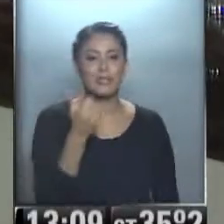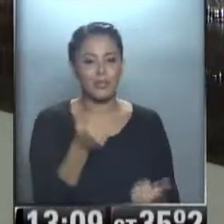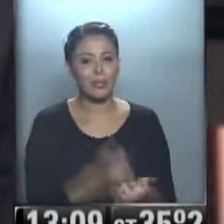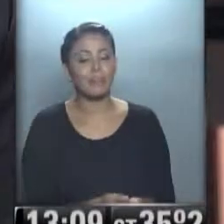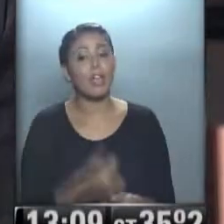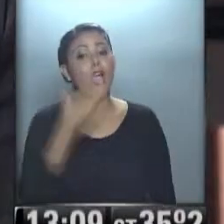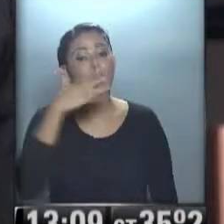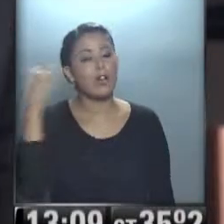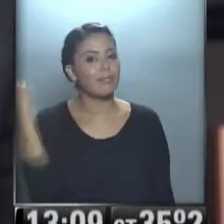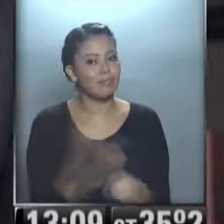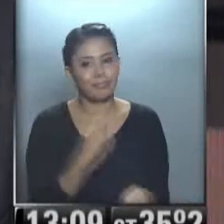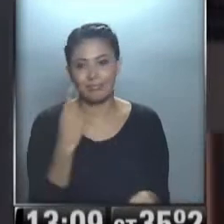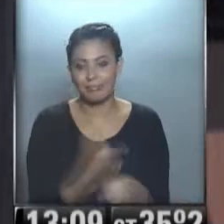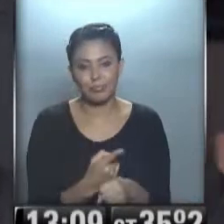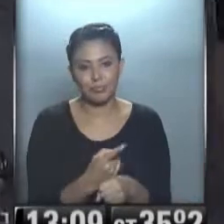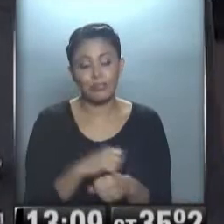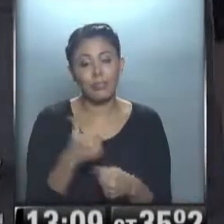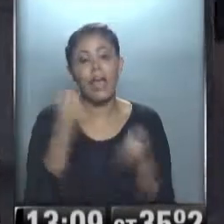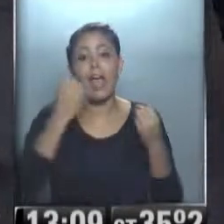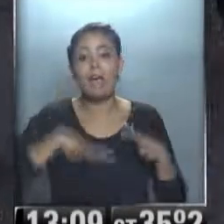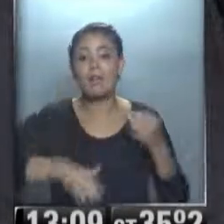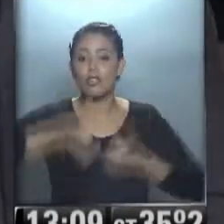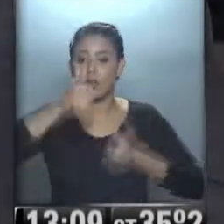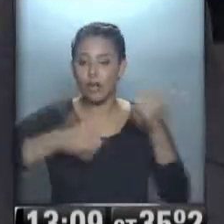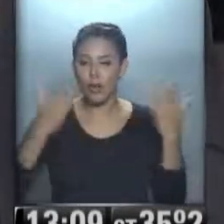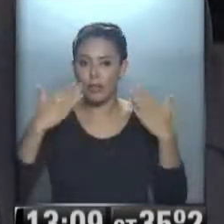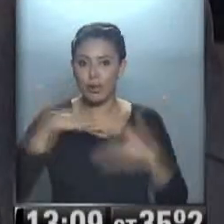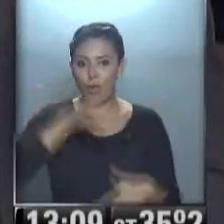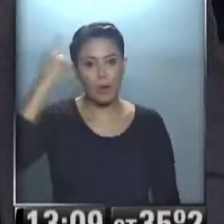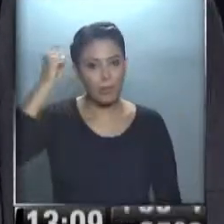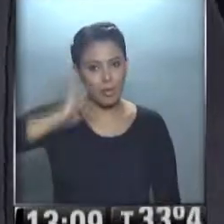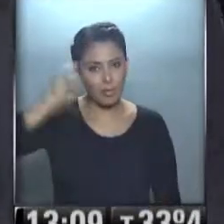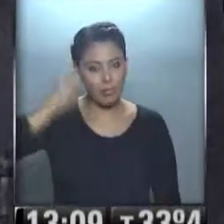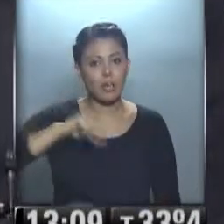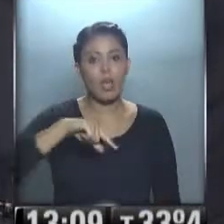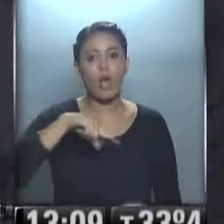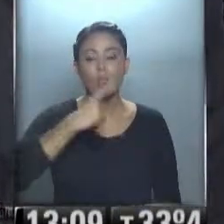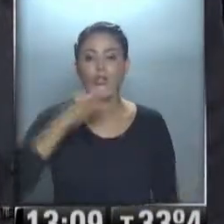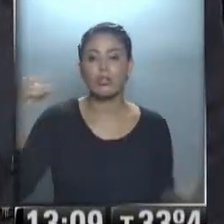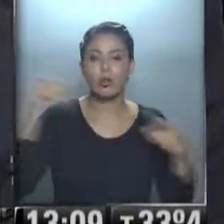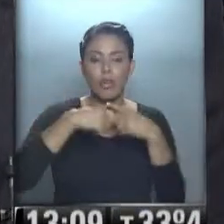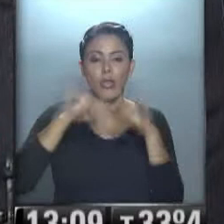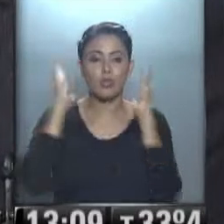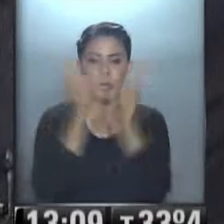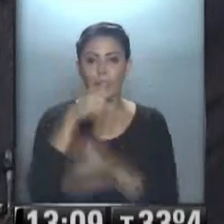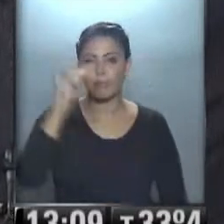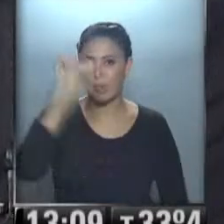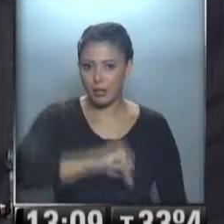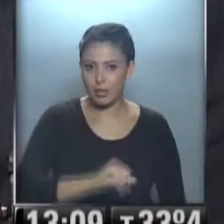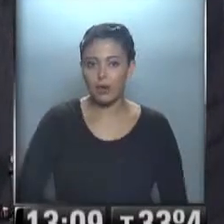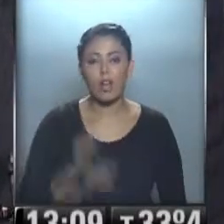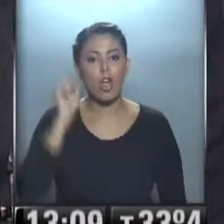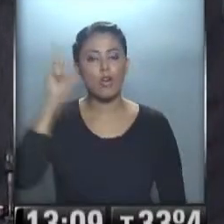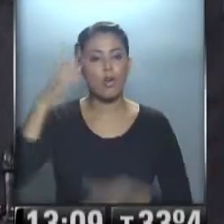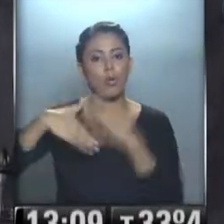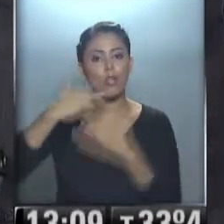pudo Boca, debutó, como decían, en el torneo de verano allí en Mar del Plata. Perdió 1-0 con Estudiantes, con gol de